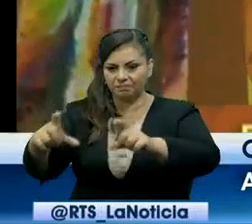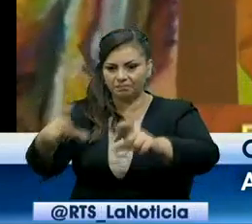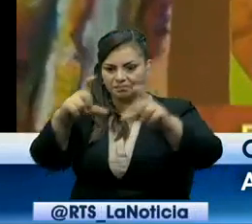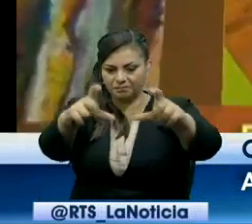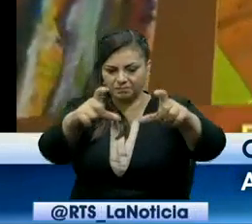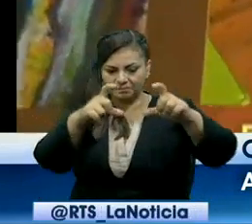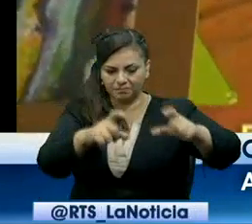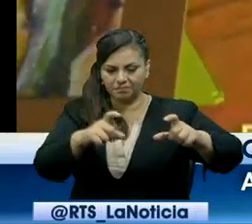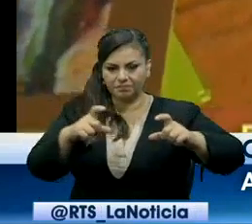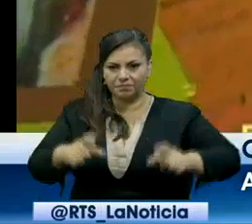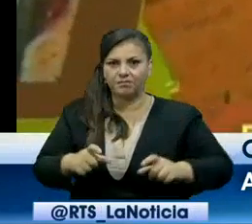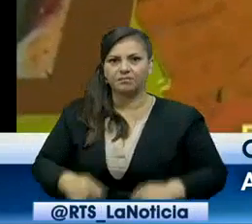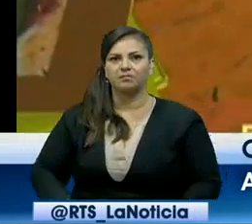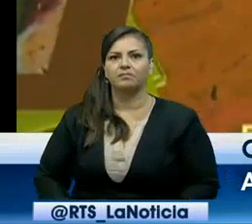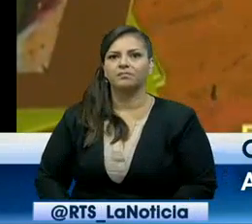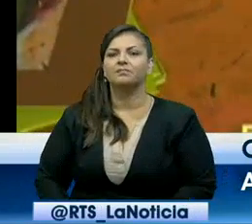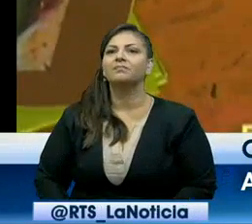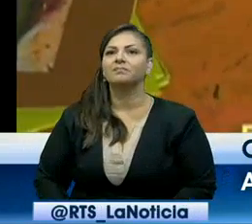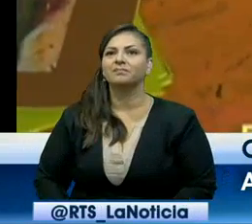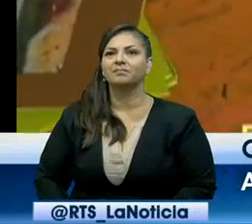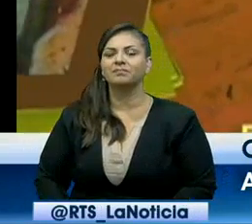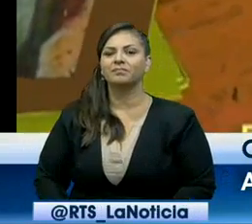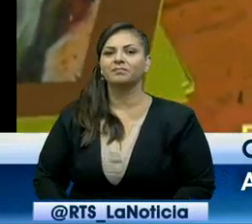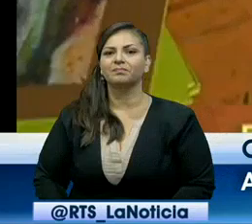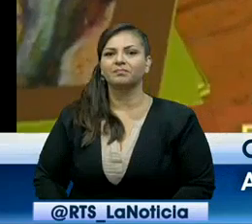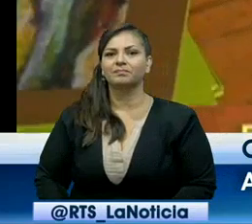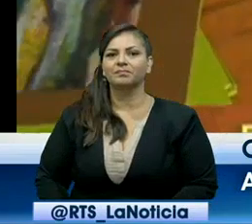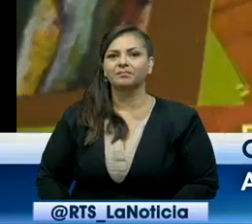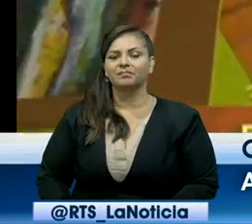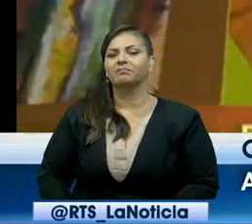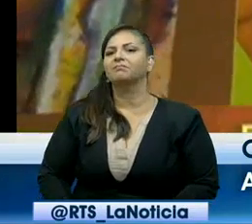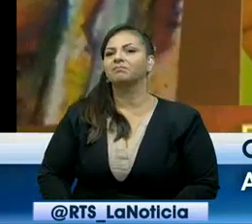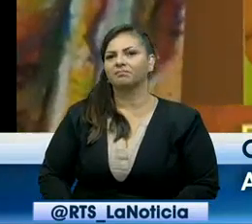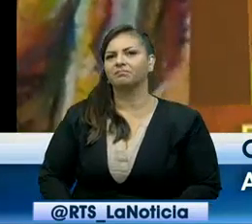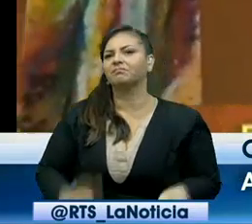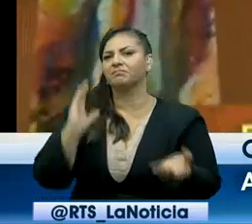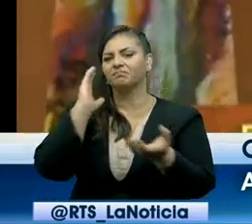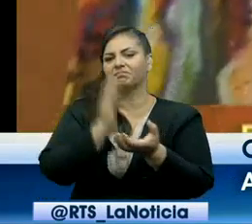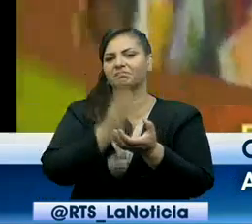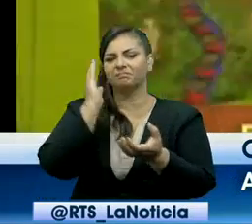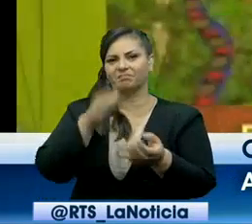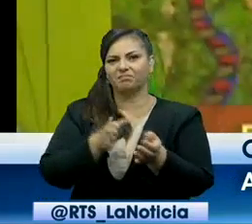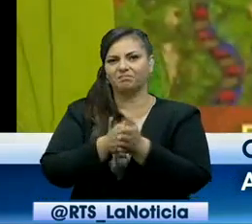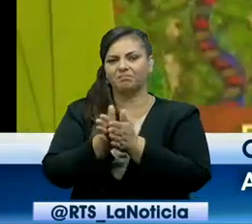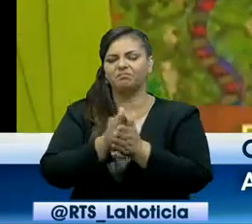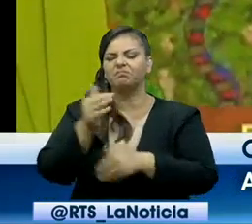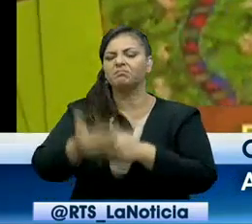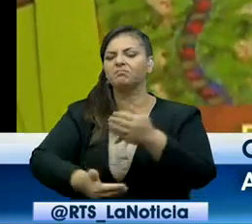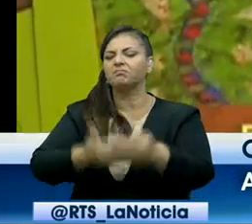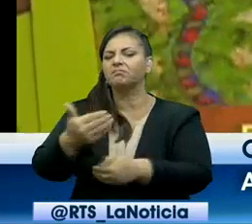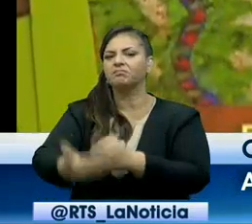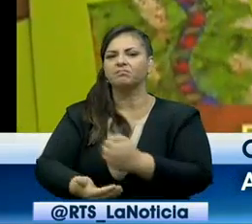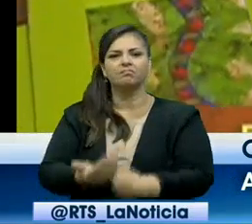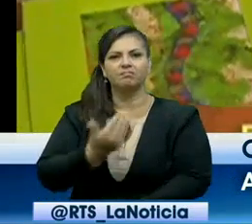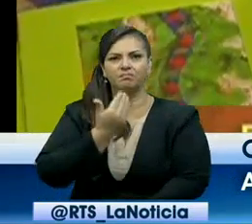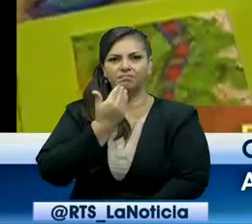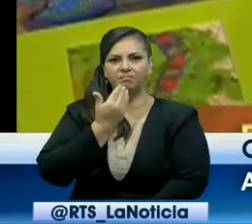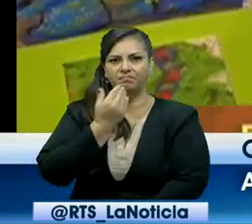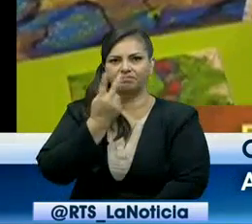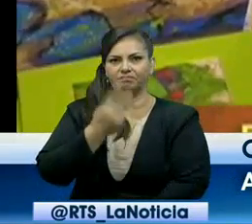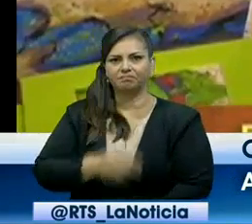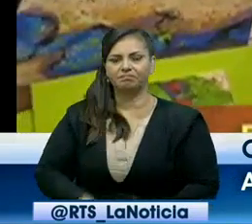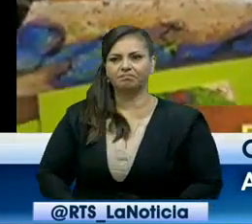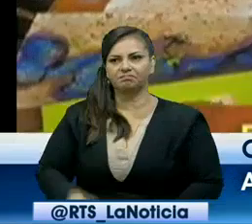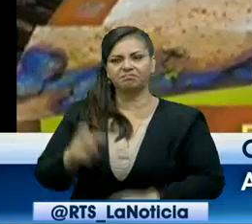me parecen como la parte más importante de los procesos del cacao qué es lo que es lo que pasa la gente